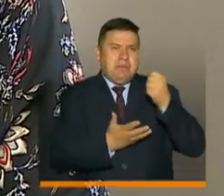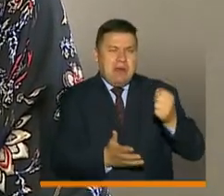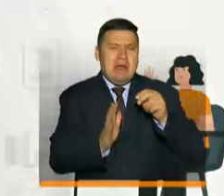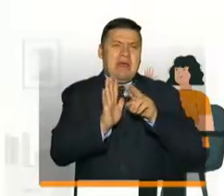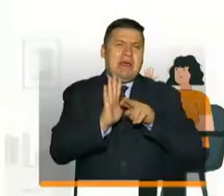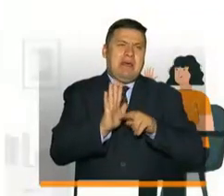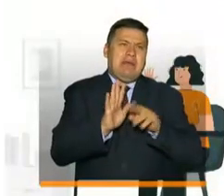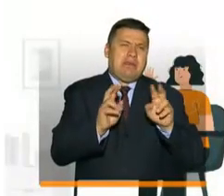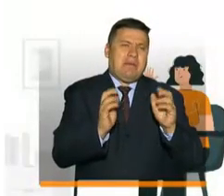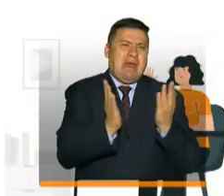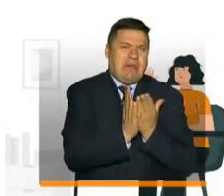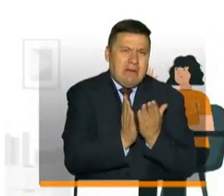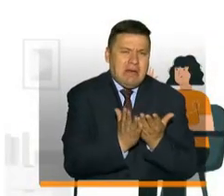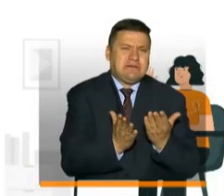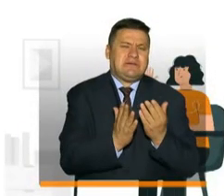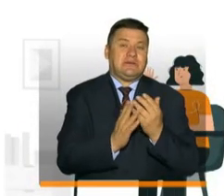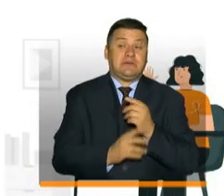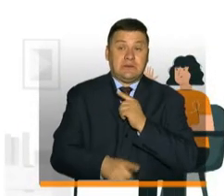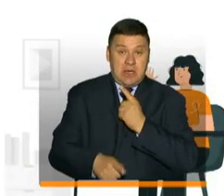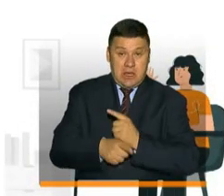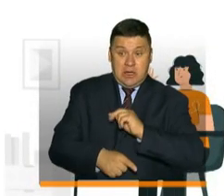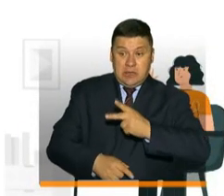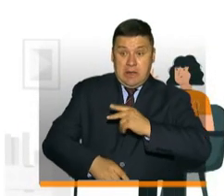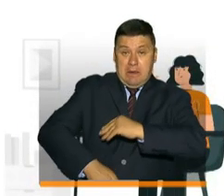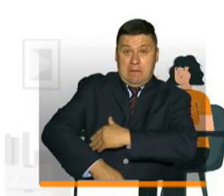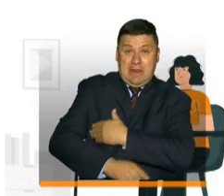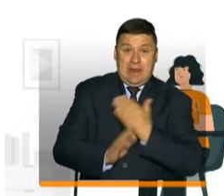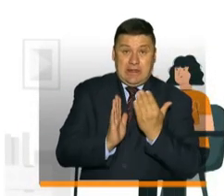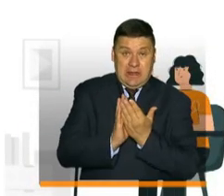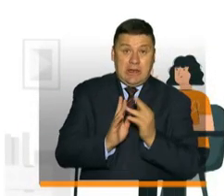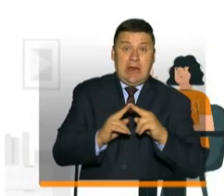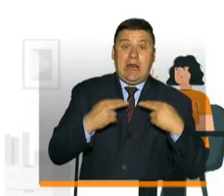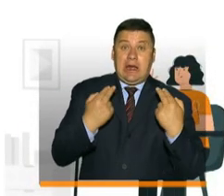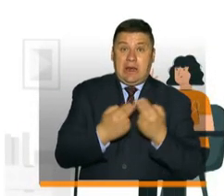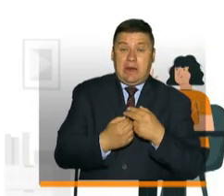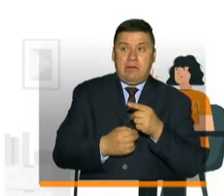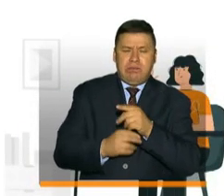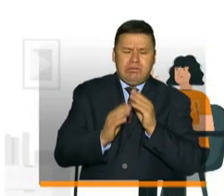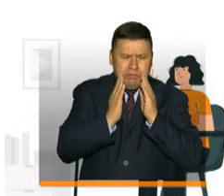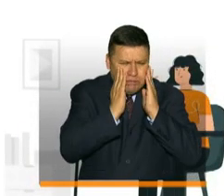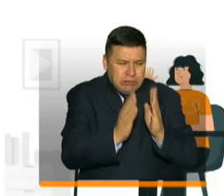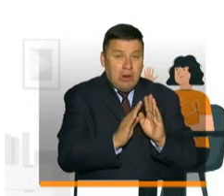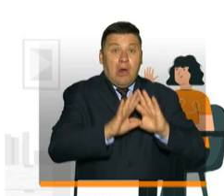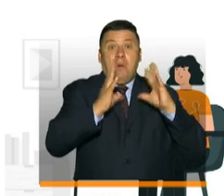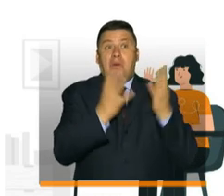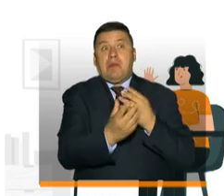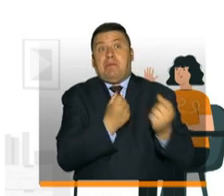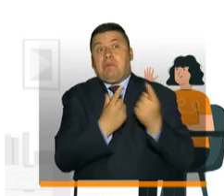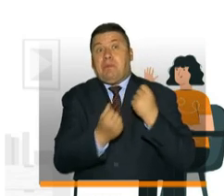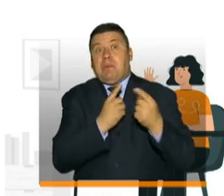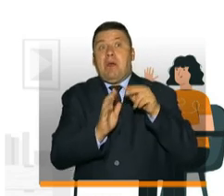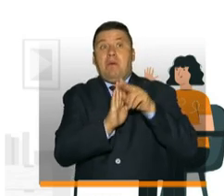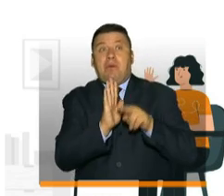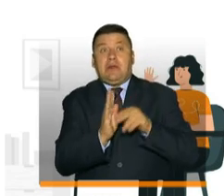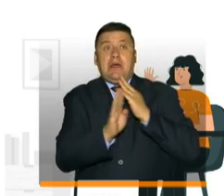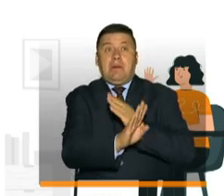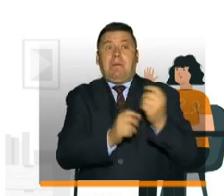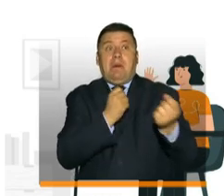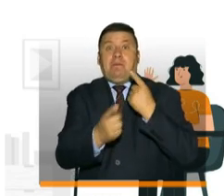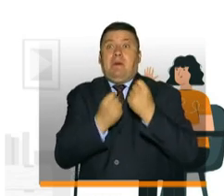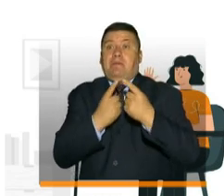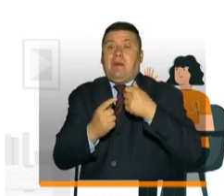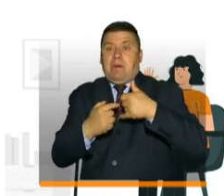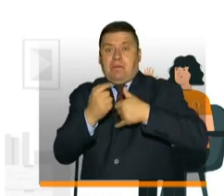temas académicos. Justamente la viceministra en el último ciclo de reuniones se centró porque todo el mundo nos pregunta de los protocolos de bioseguridad